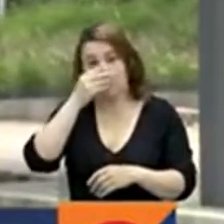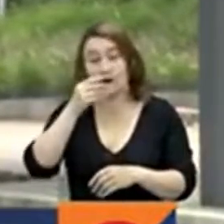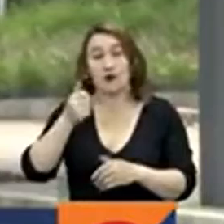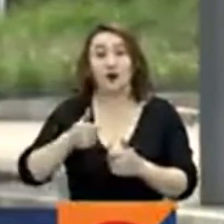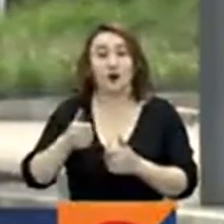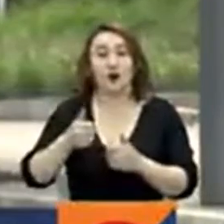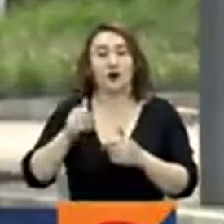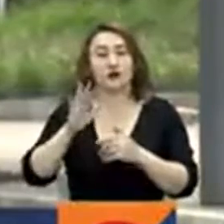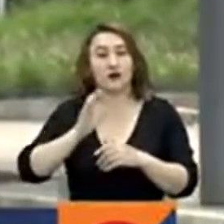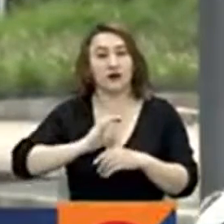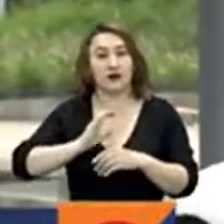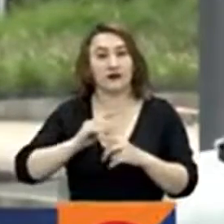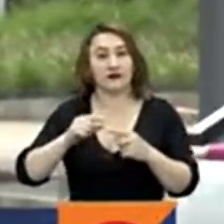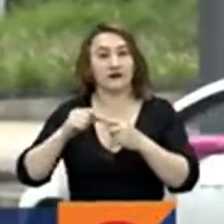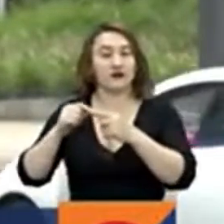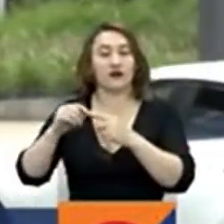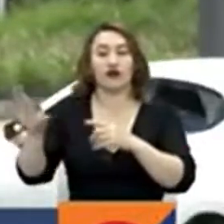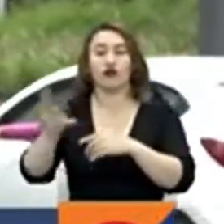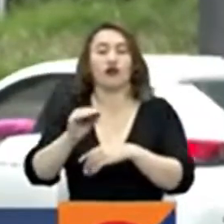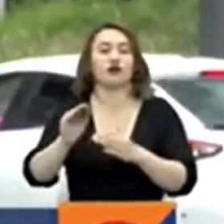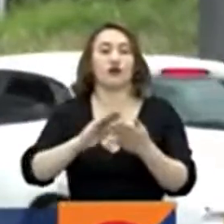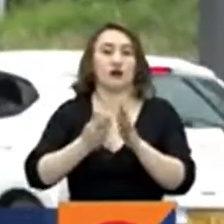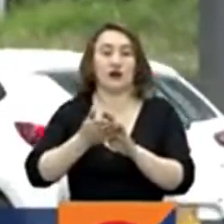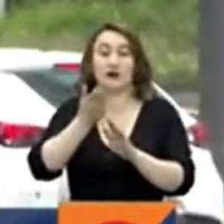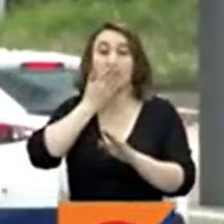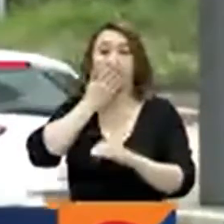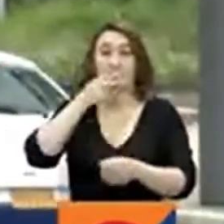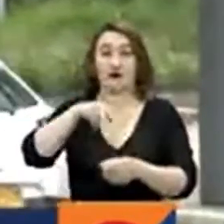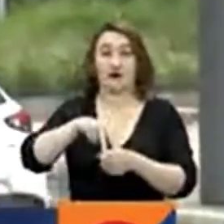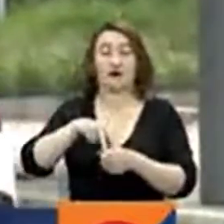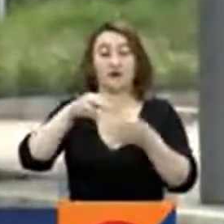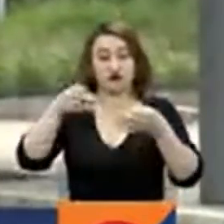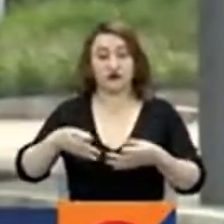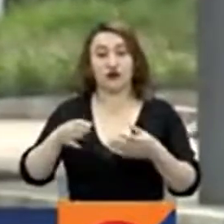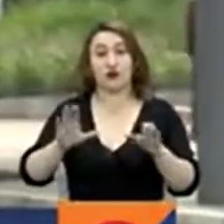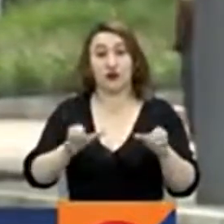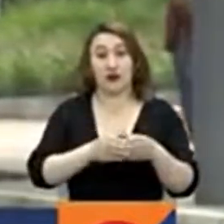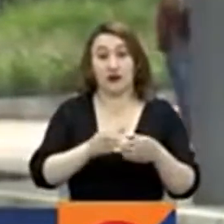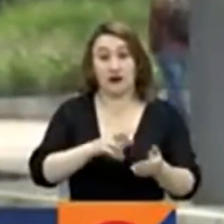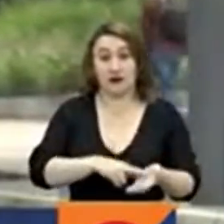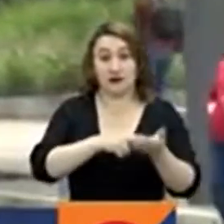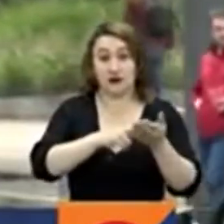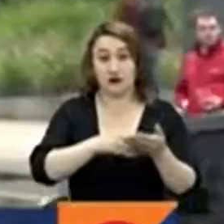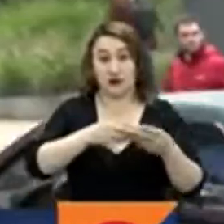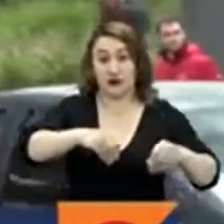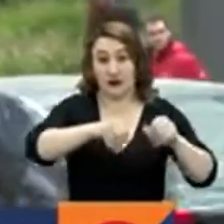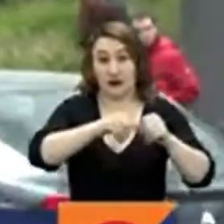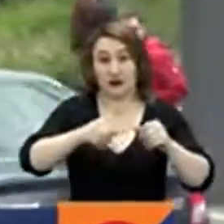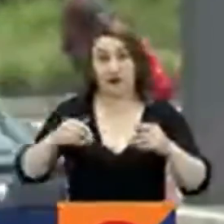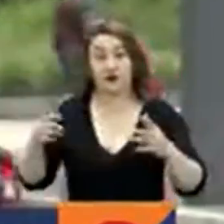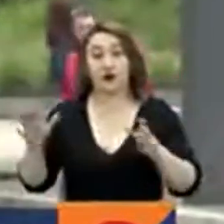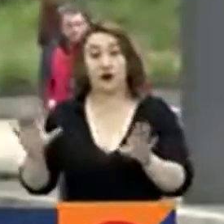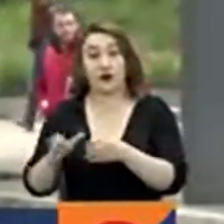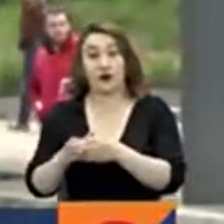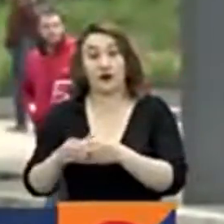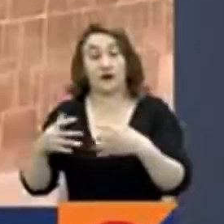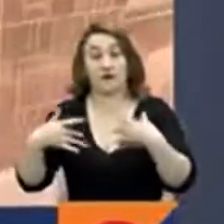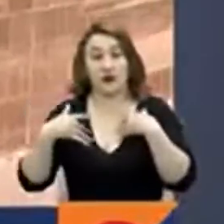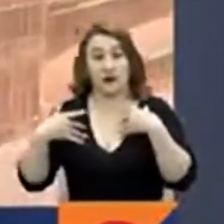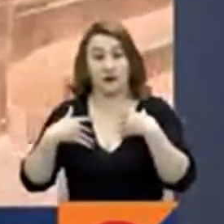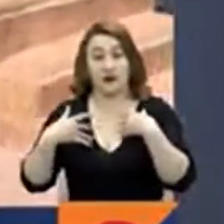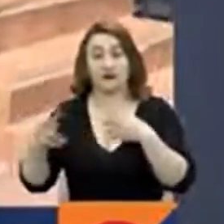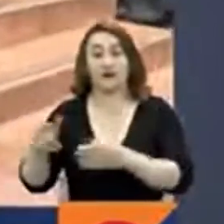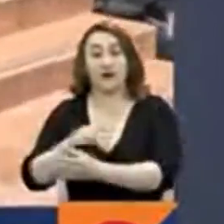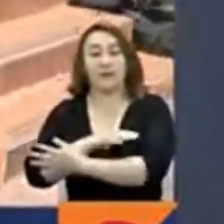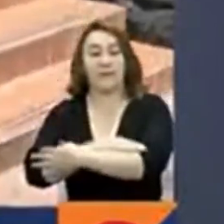todos pertenecen a comunidades indígenas que estarán al frente de la Unidad de Restitución de Tierras, la Unidad de Víctima y la Embajada de Colombia ante